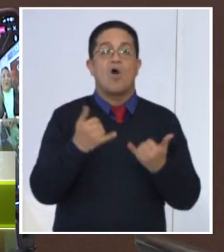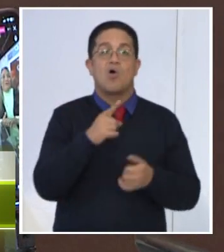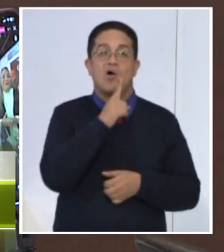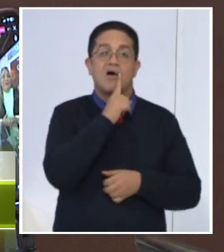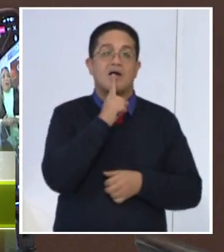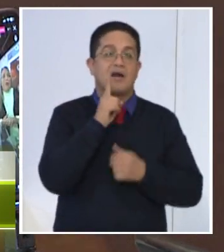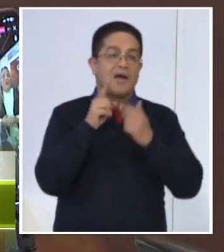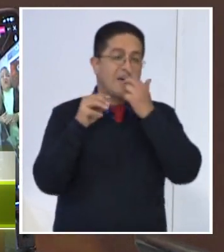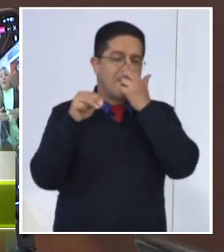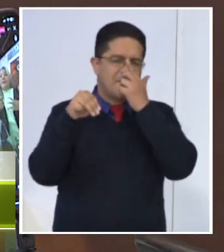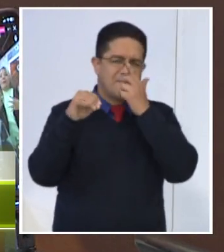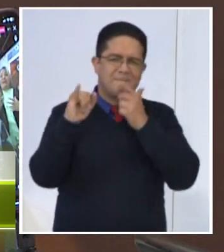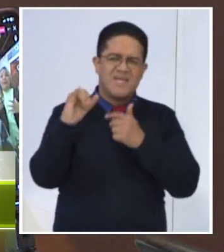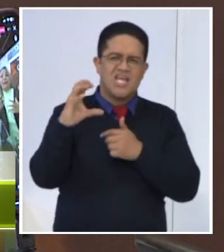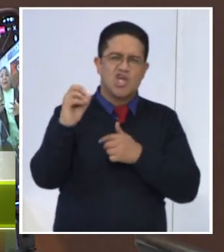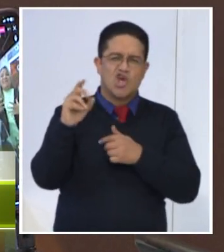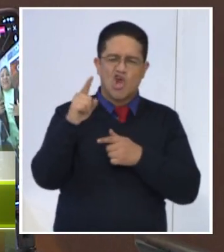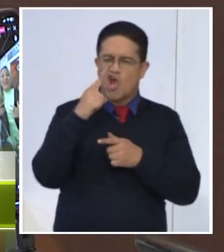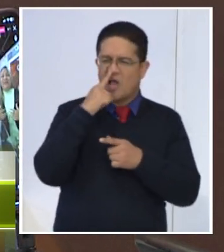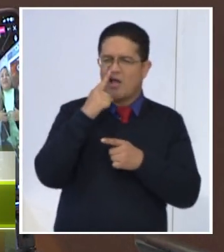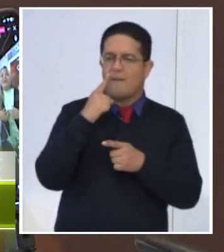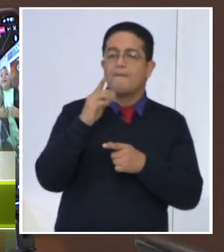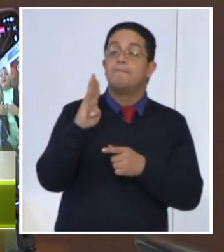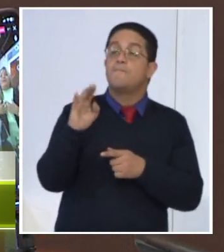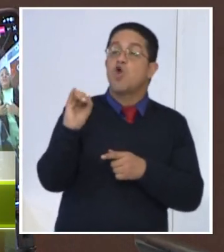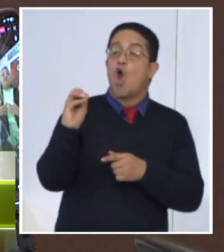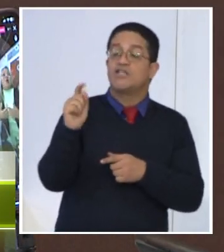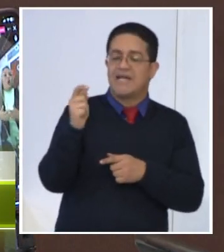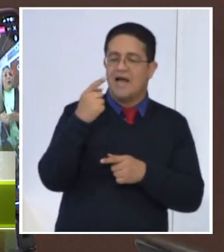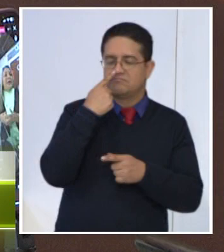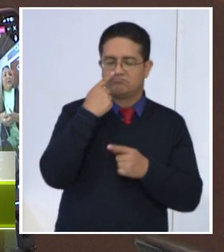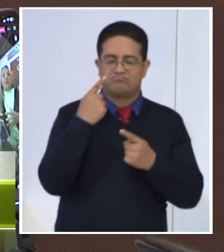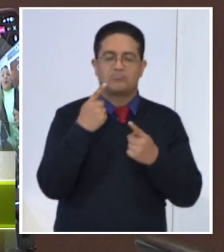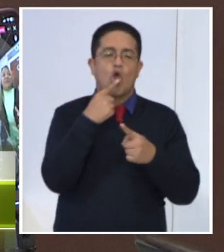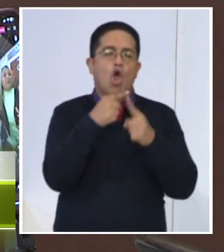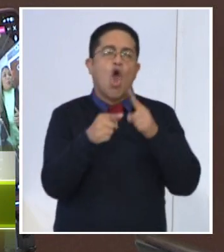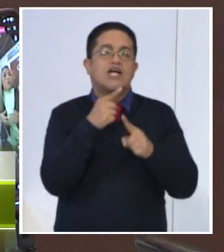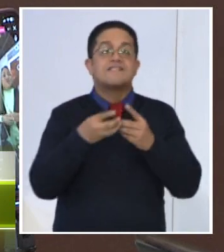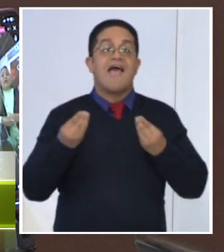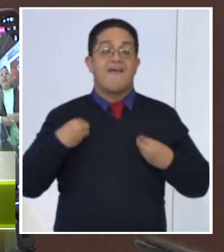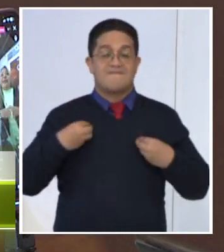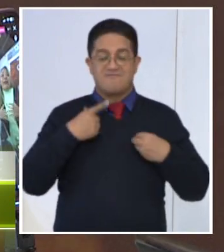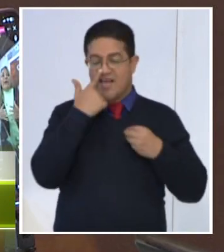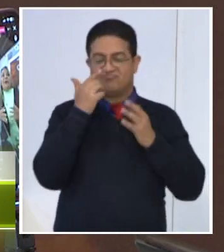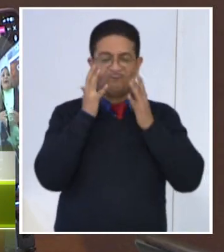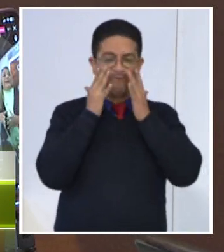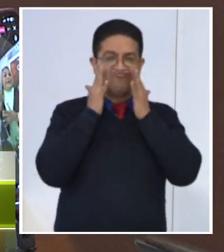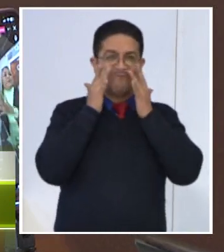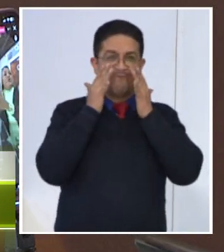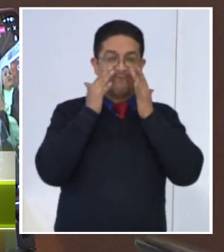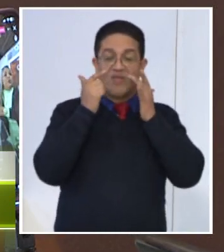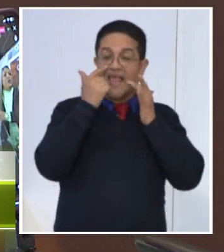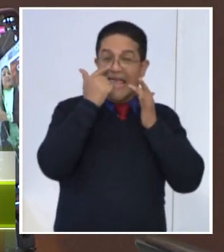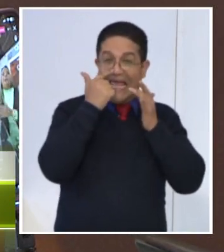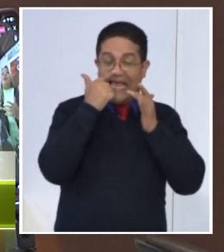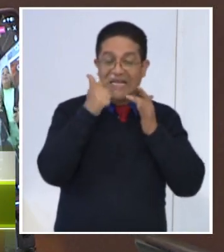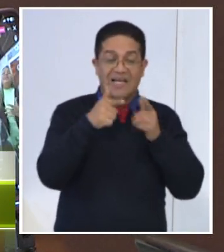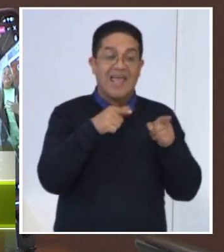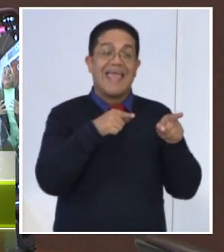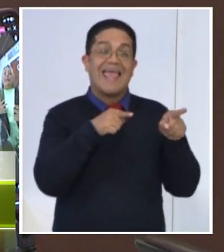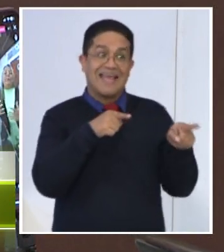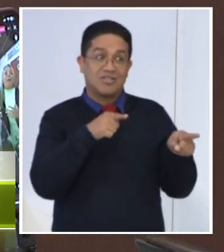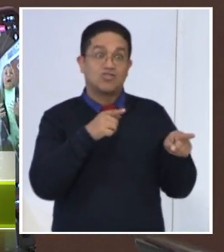microbiota. ¿Okay? Son esas bacterias residentes fisiológicas de todas nuestras mucosas y que estos detonantes